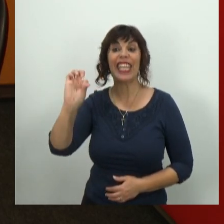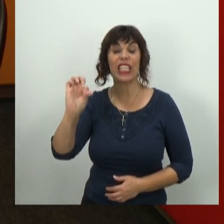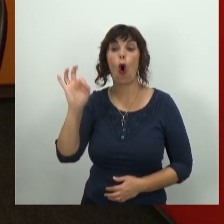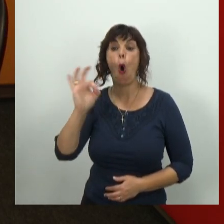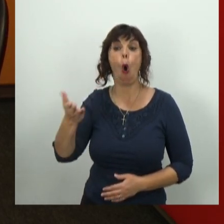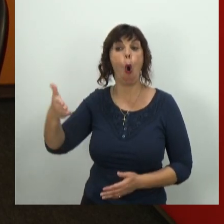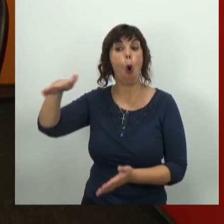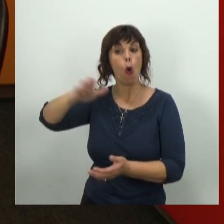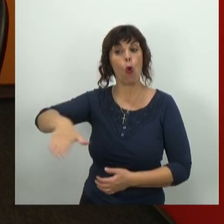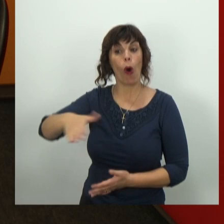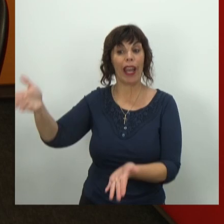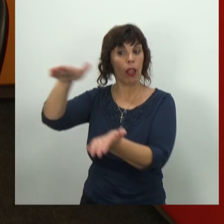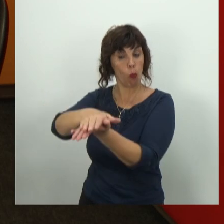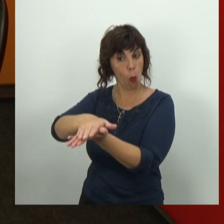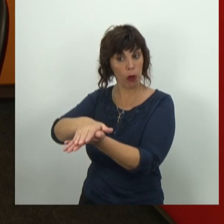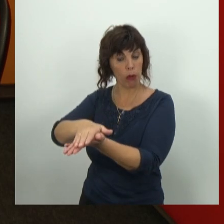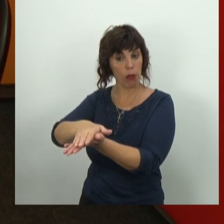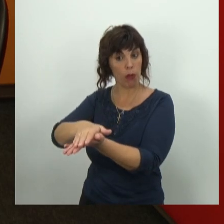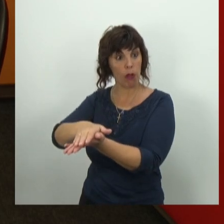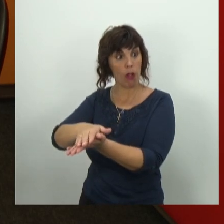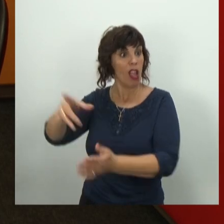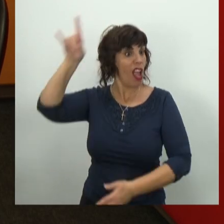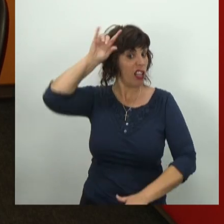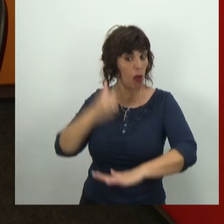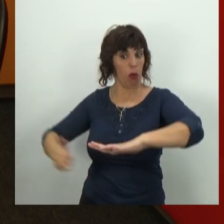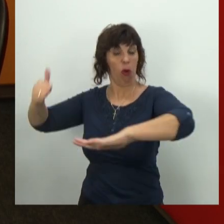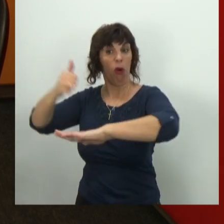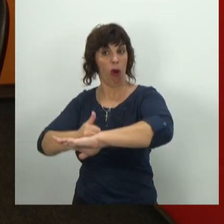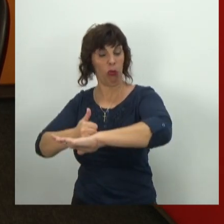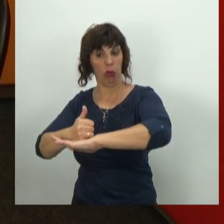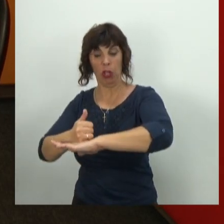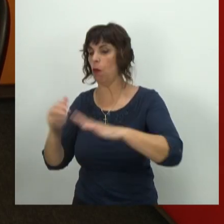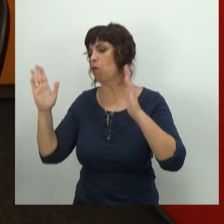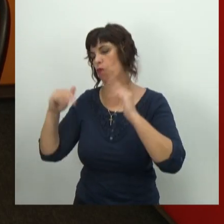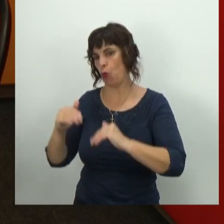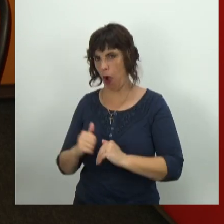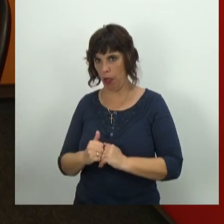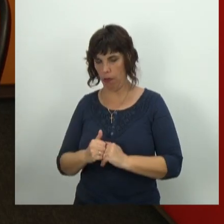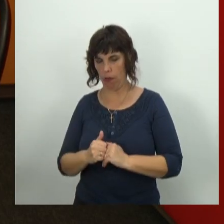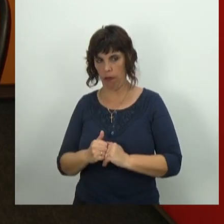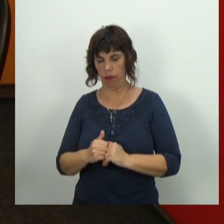Porque la Biblia hace una gran diferencia entre el infierno y el Hades.